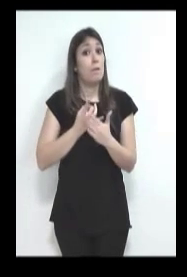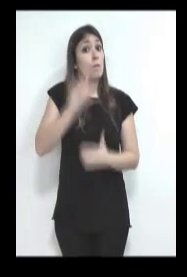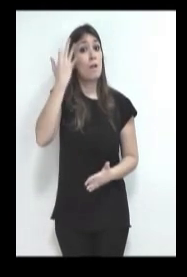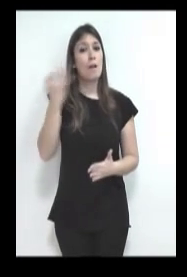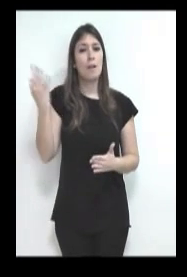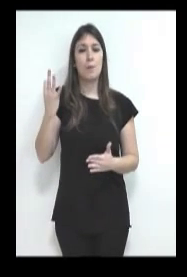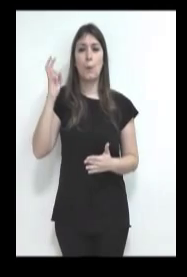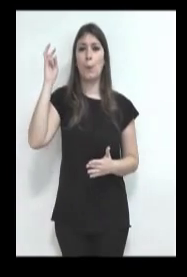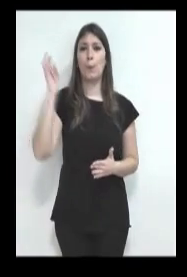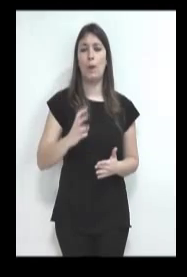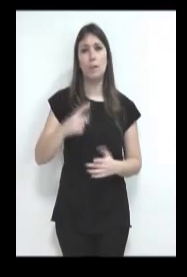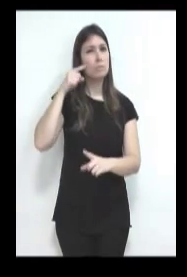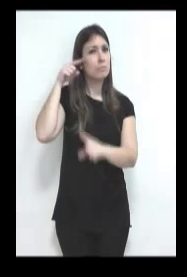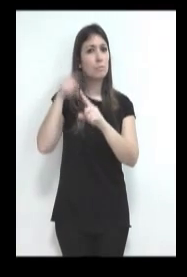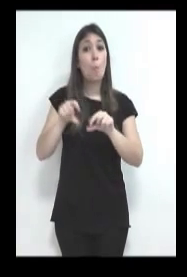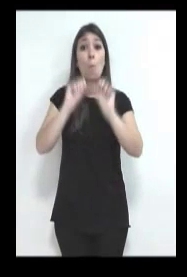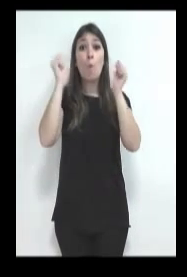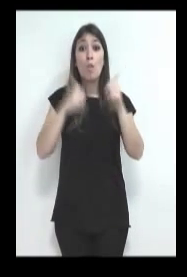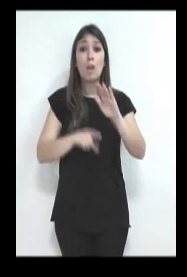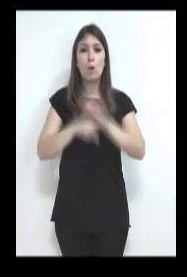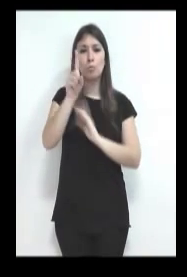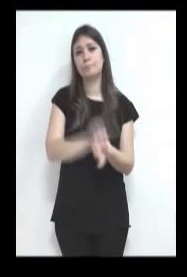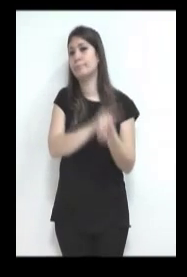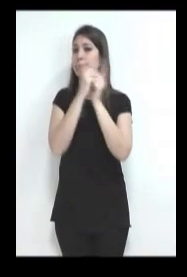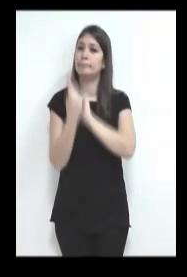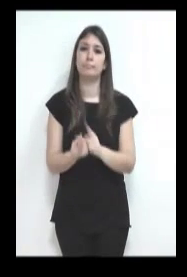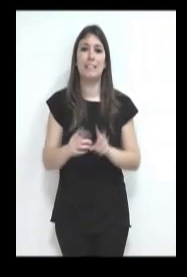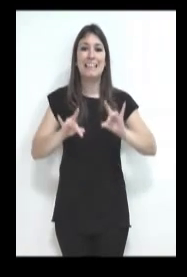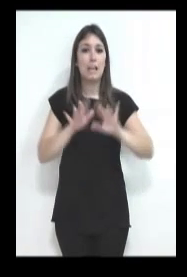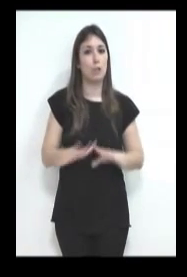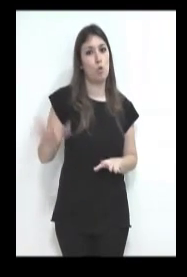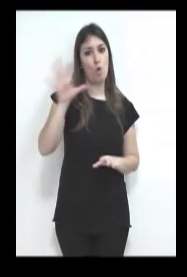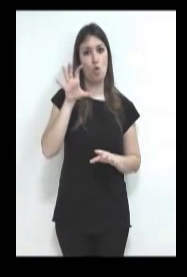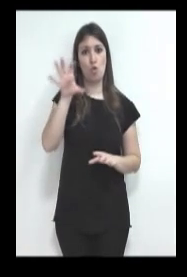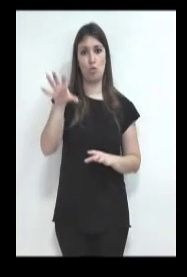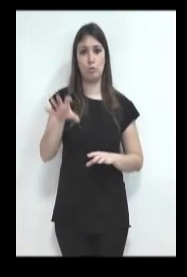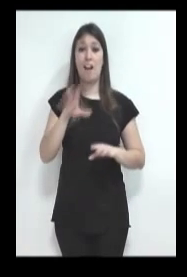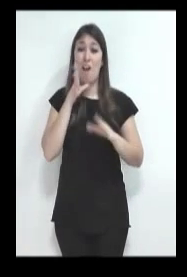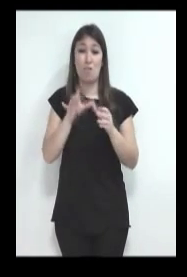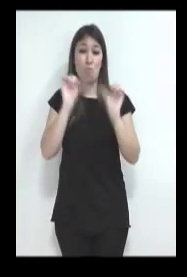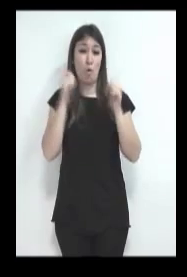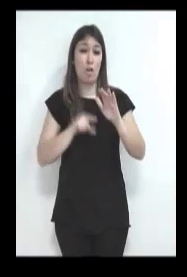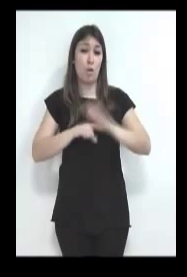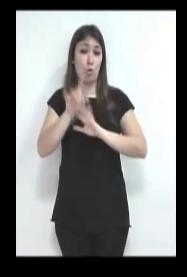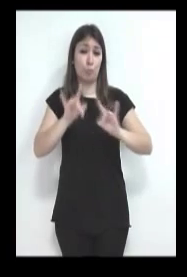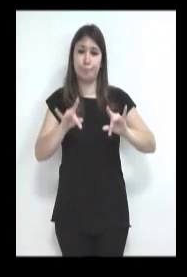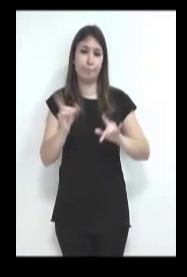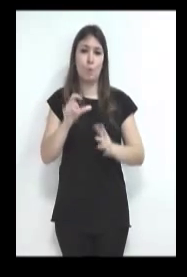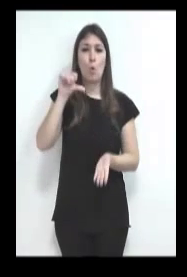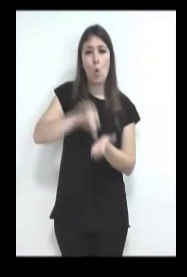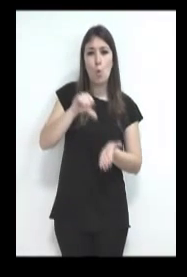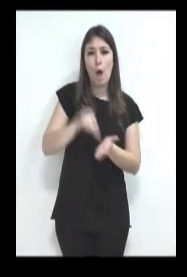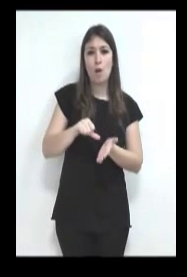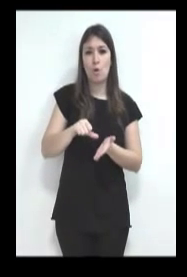del principio de cambiar el modelo de desarrollo de los territorios, modelo de desarrollo territorial, tanto el urbano como